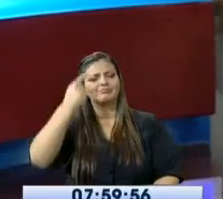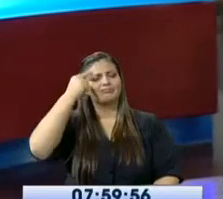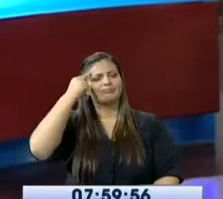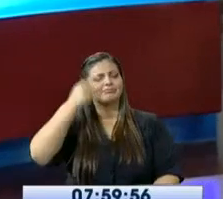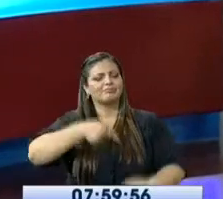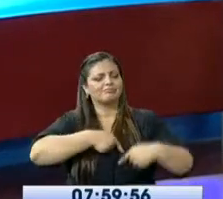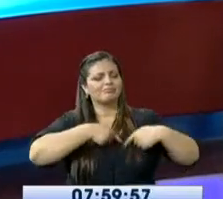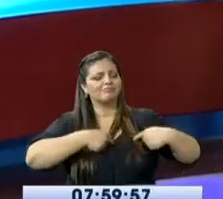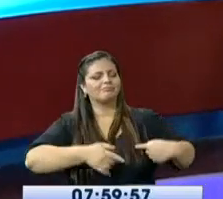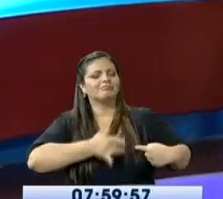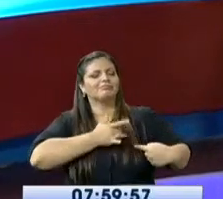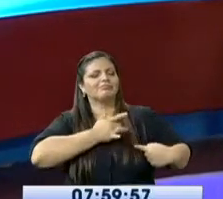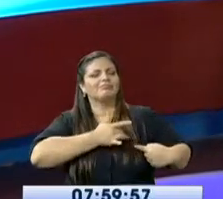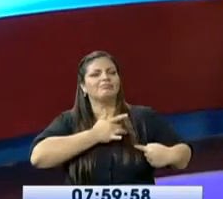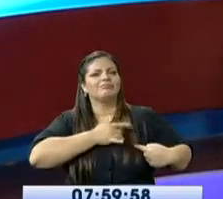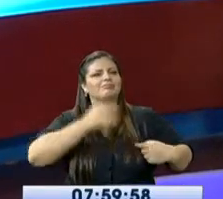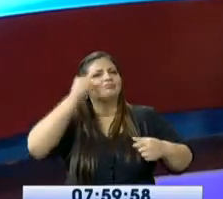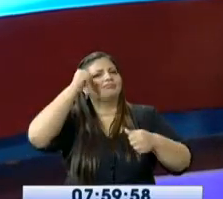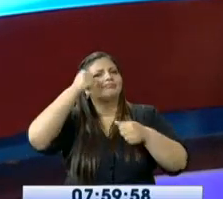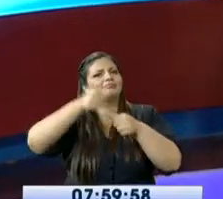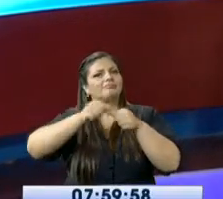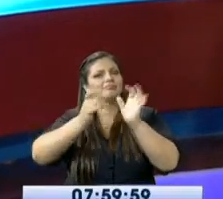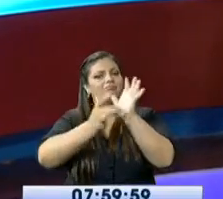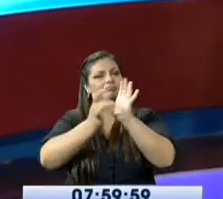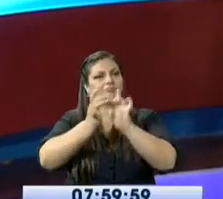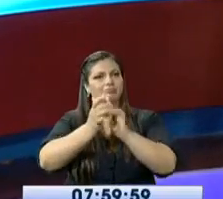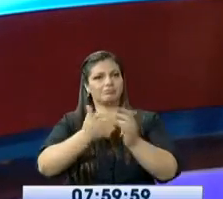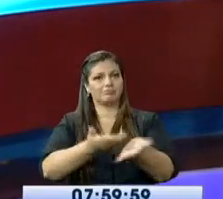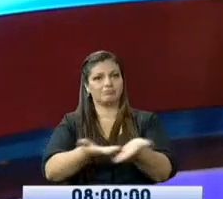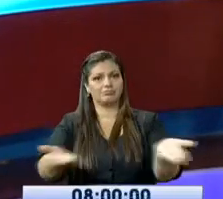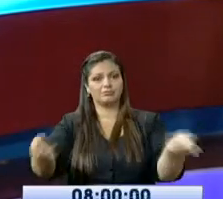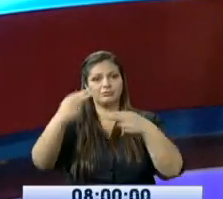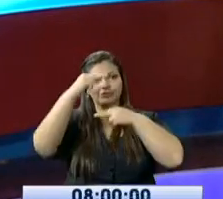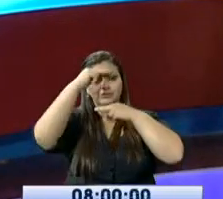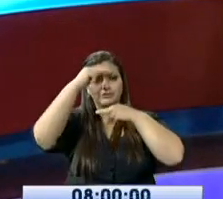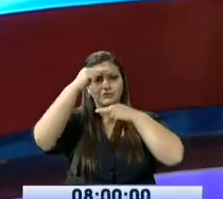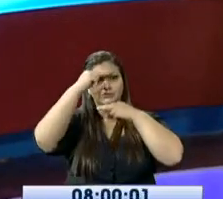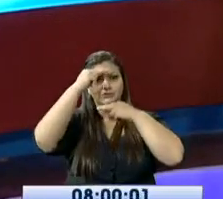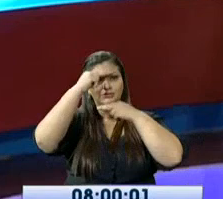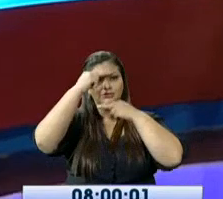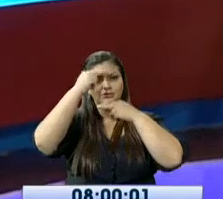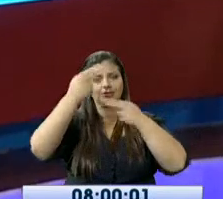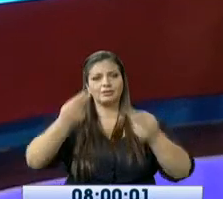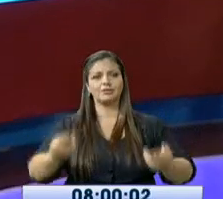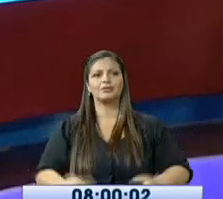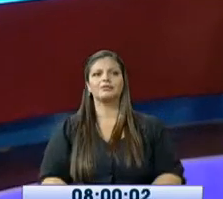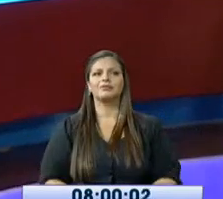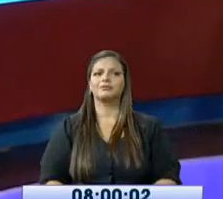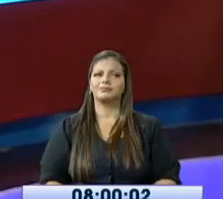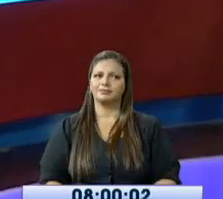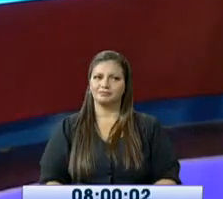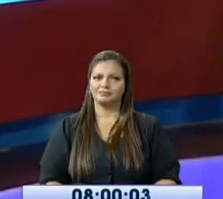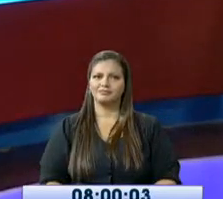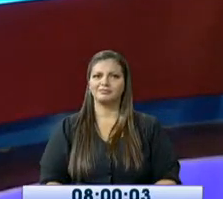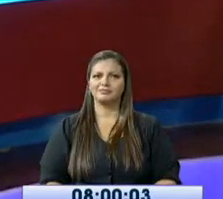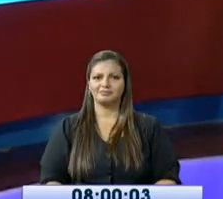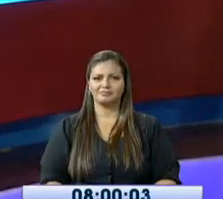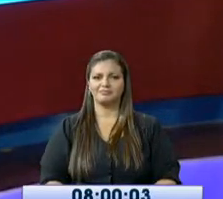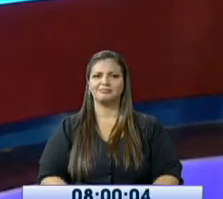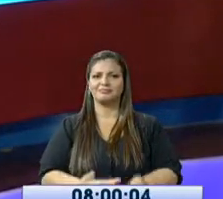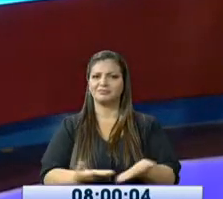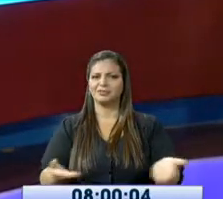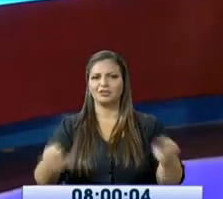en el de todos, siempre. Así es, a nombre de todos quienes hacemos la noticia, primera emisión y por supuesto la noticia en todas